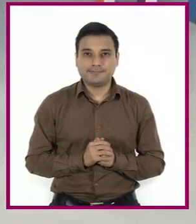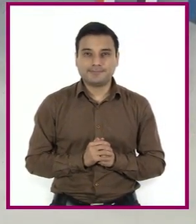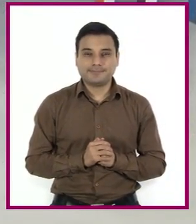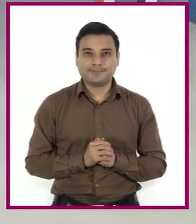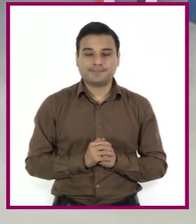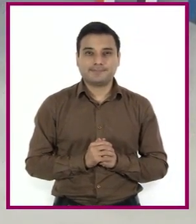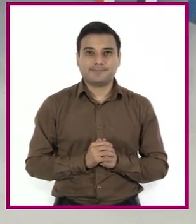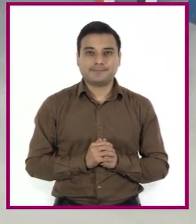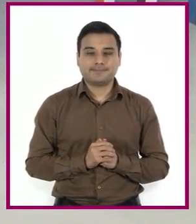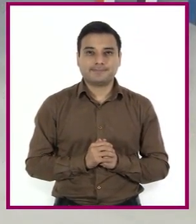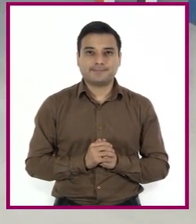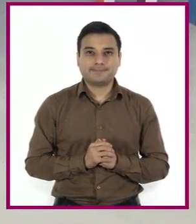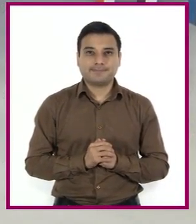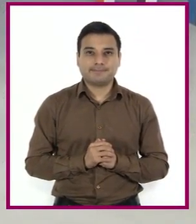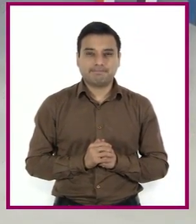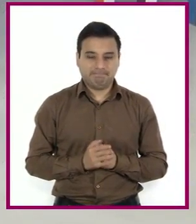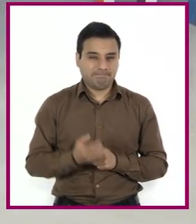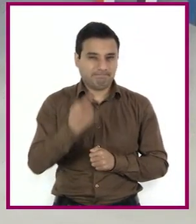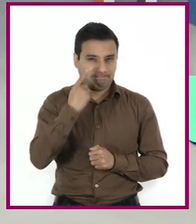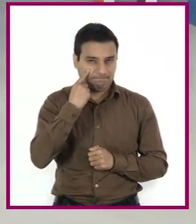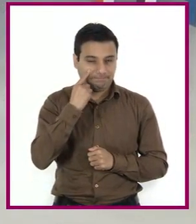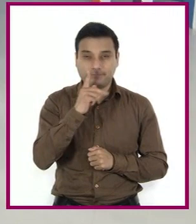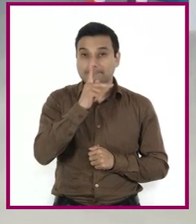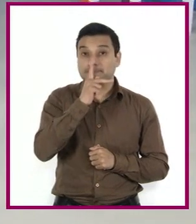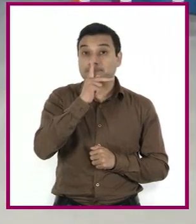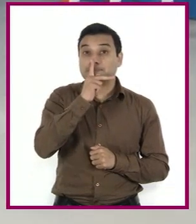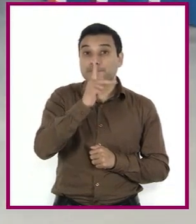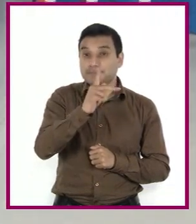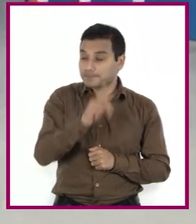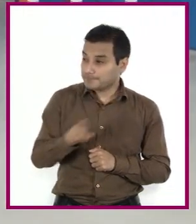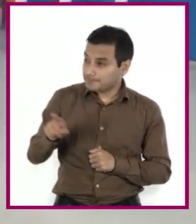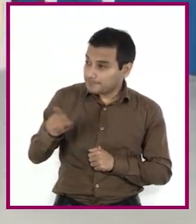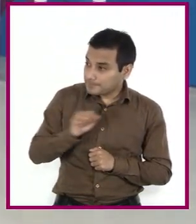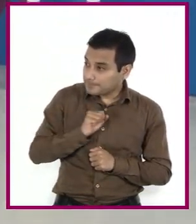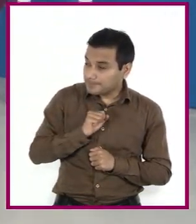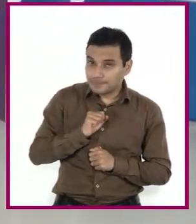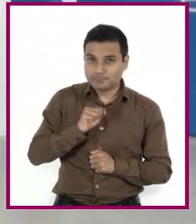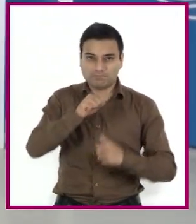¿Qué se les viene a la mente cuando escuchan la palabra autoridad?